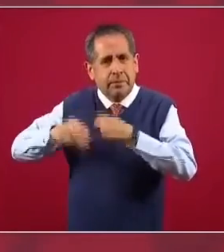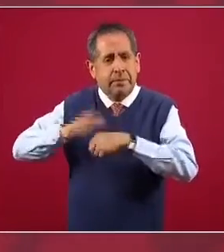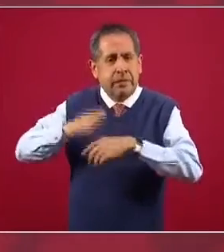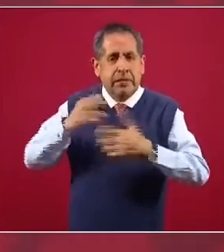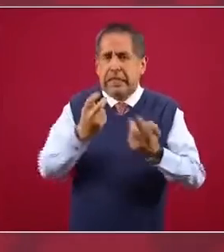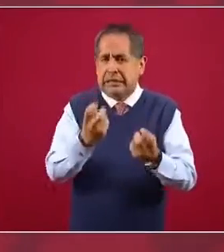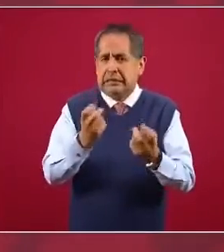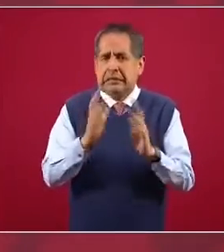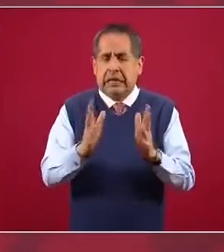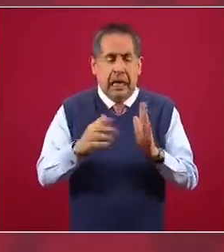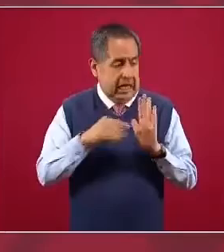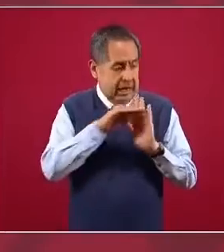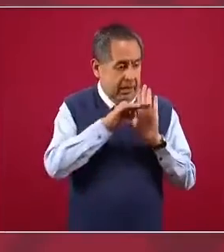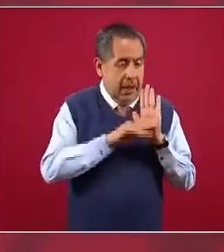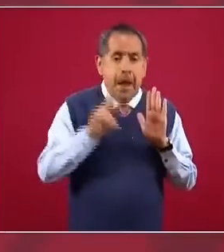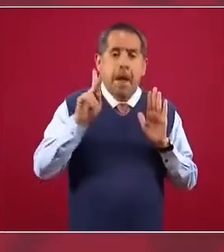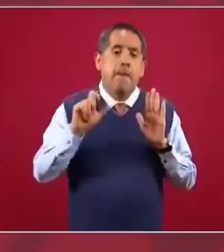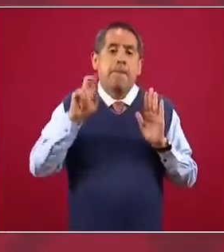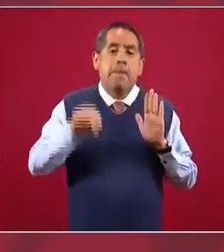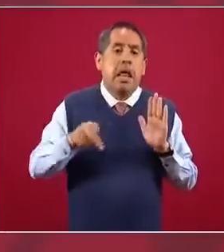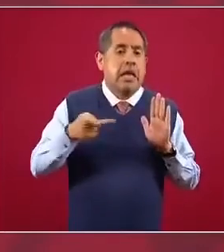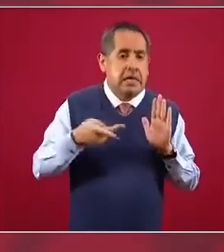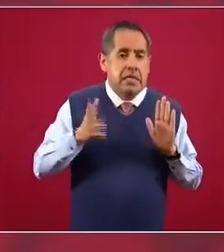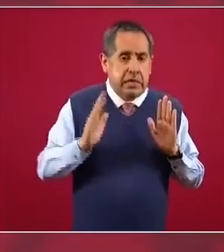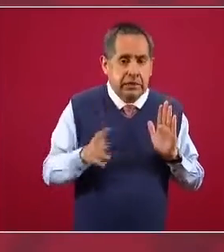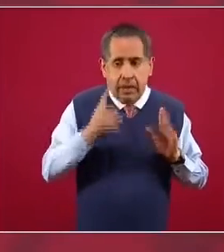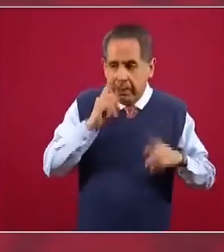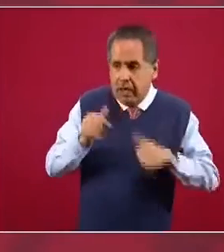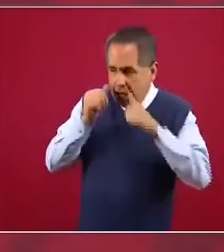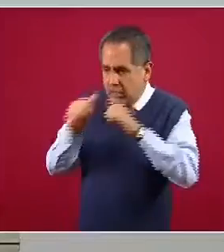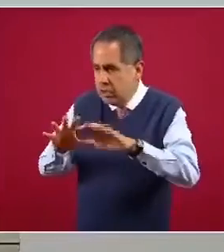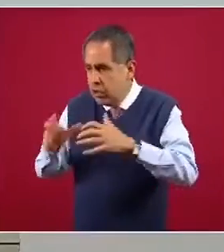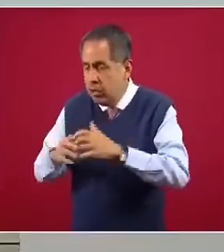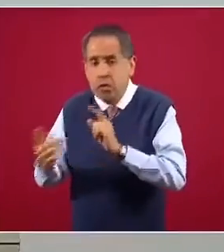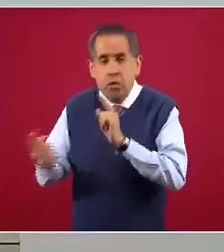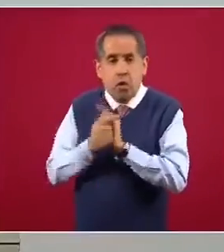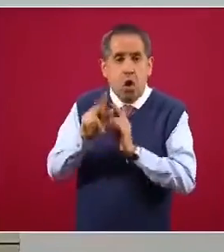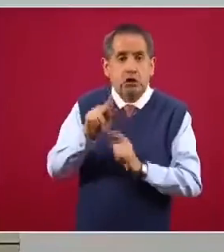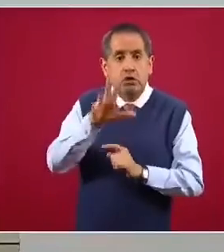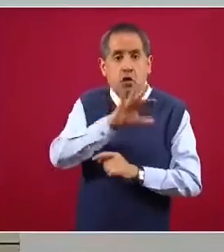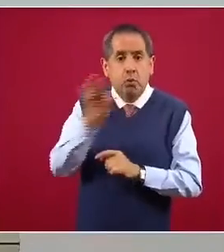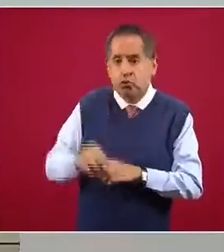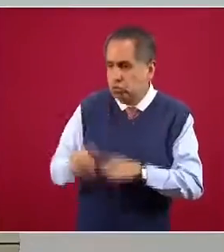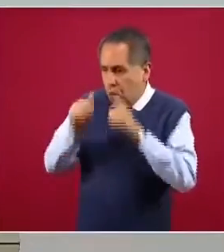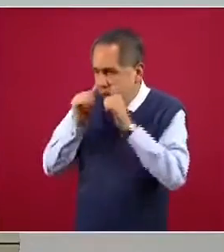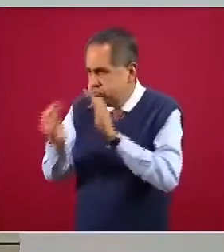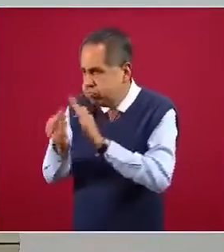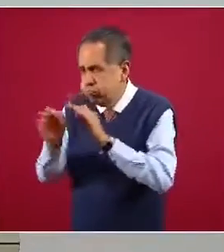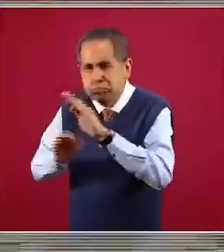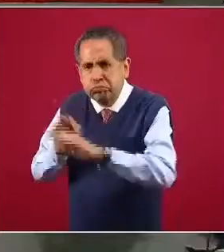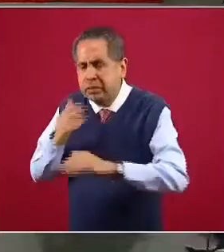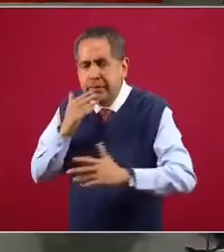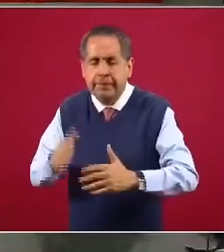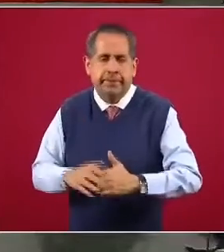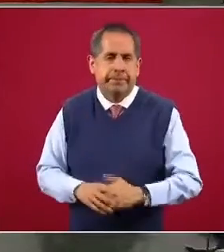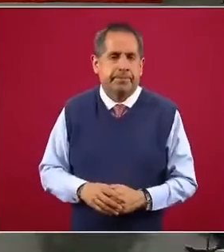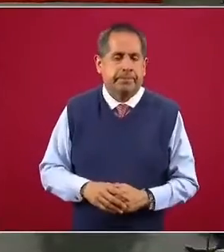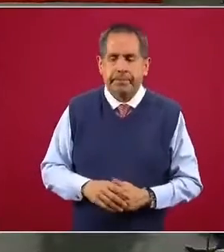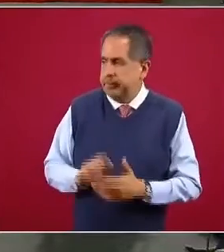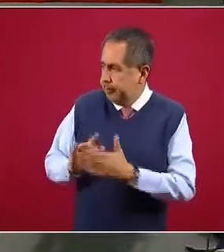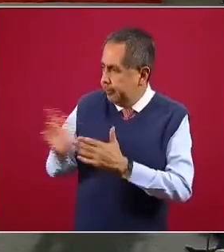una realidad que el primer nivel de atención resuelva el 85% de los problemas de salud, ¿no? Gracias, doctor López